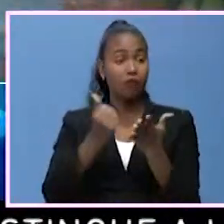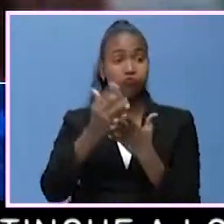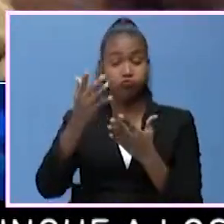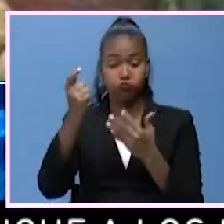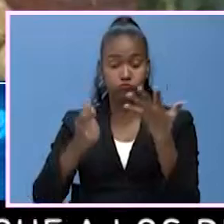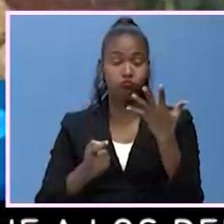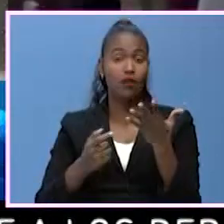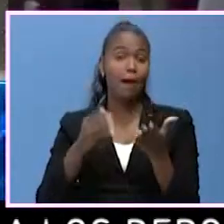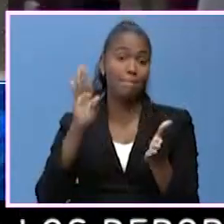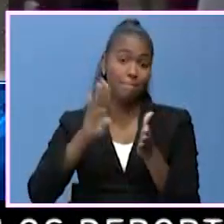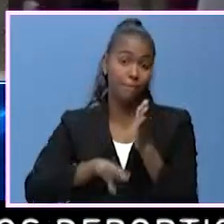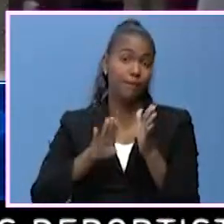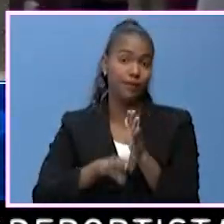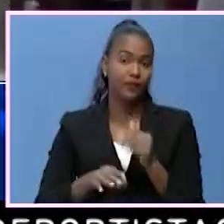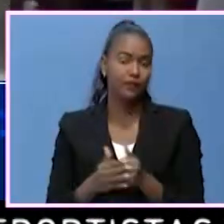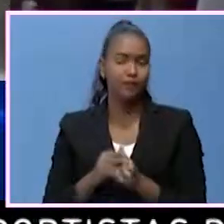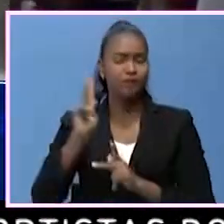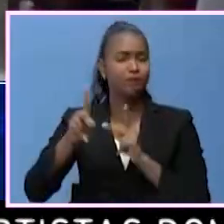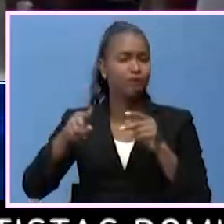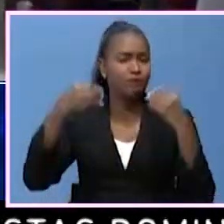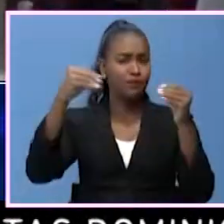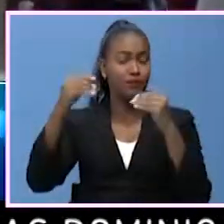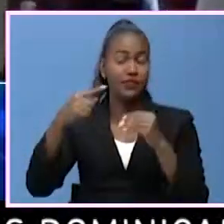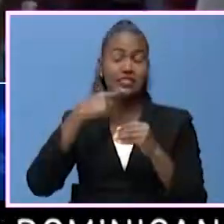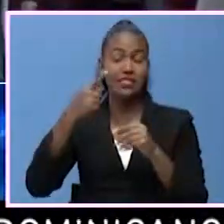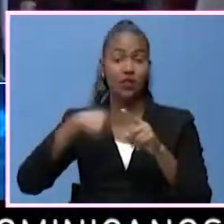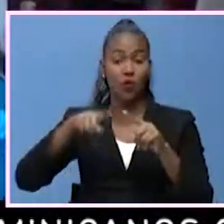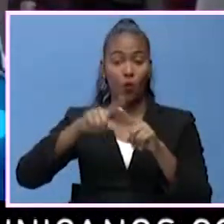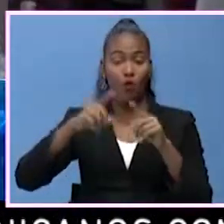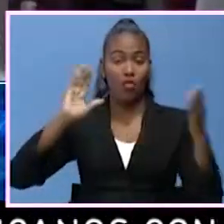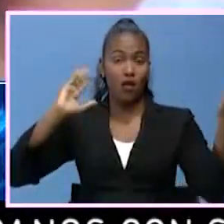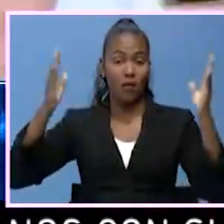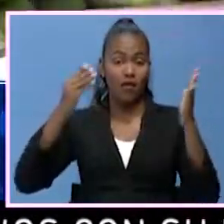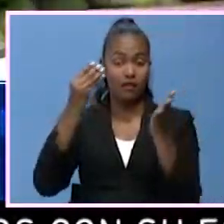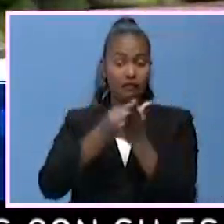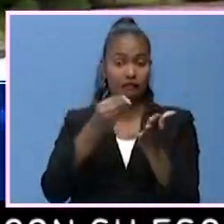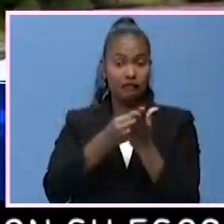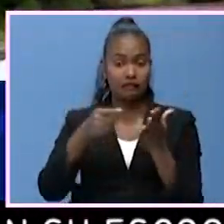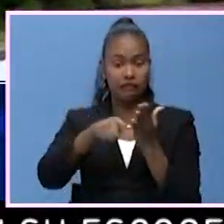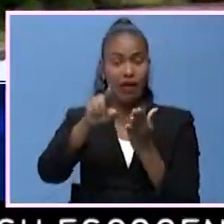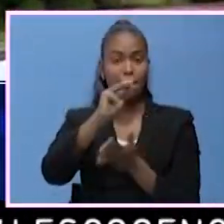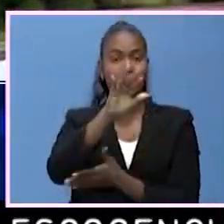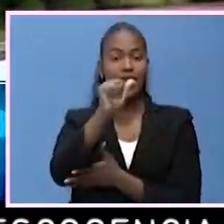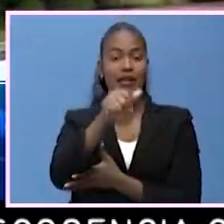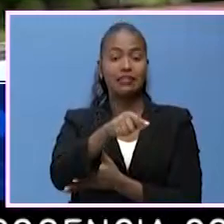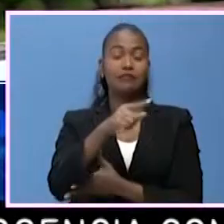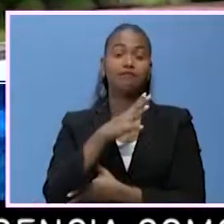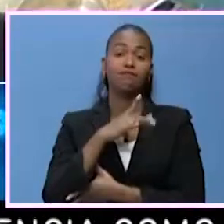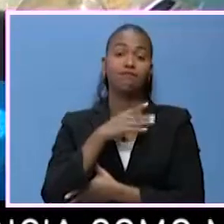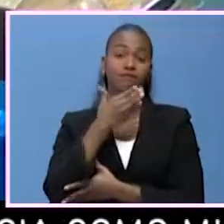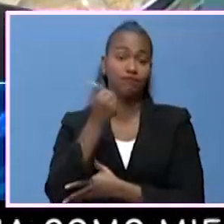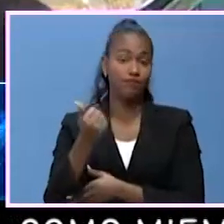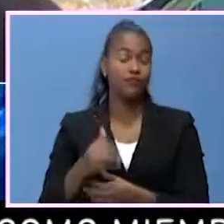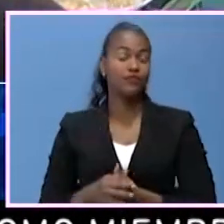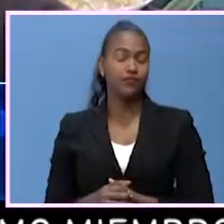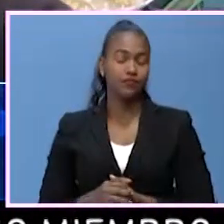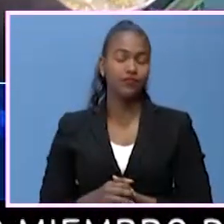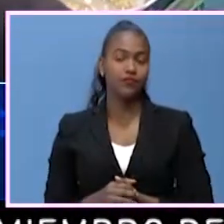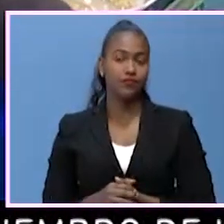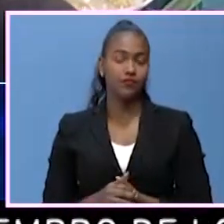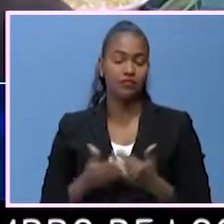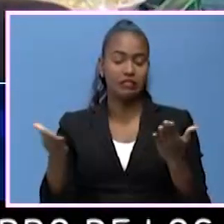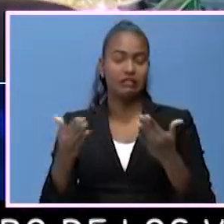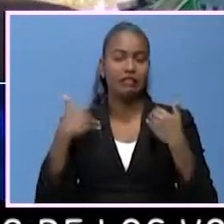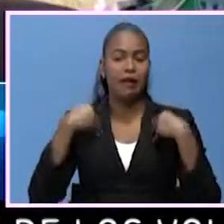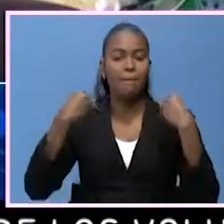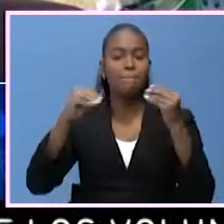en el supermercado. Los comerciantes dicen que a la hora de comparar precios, los del Merca son súper económicos. Aquí estaba, por lo menos